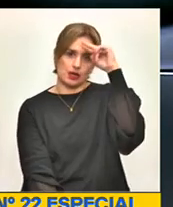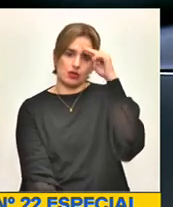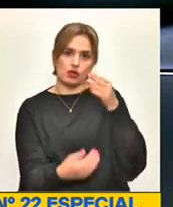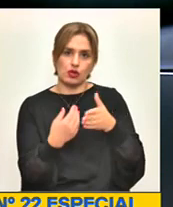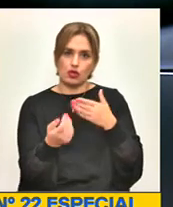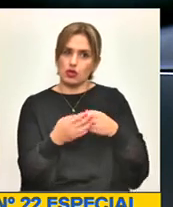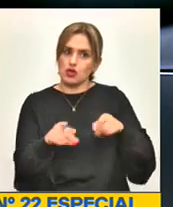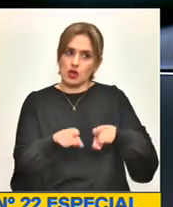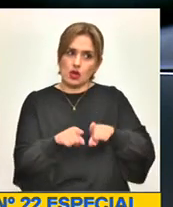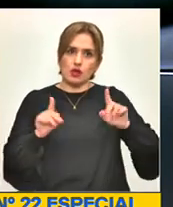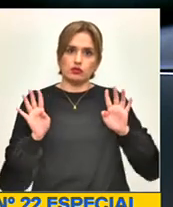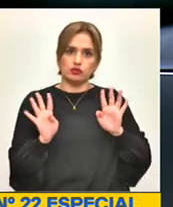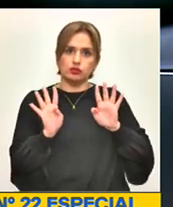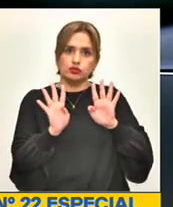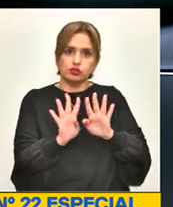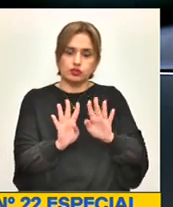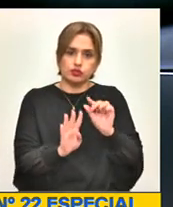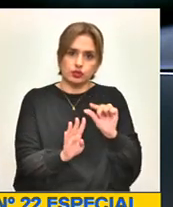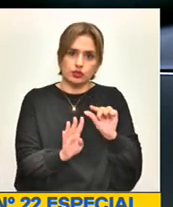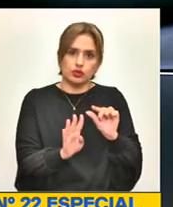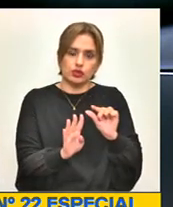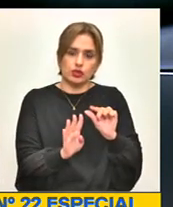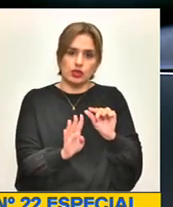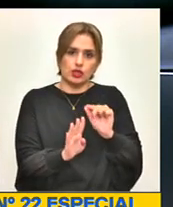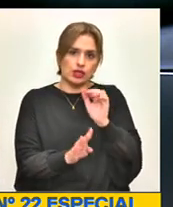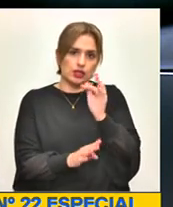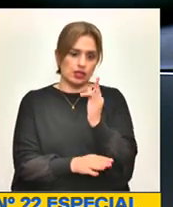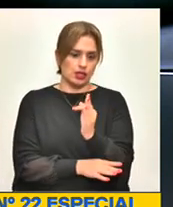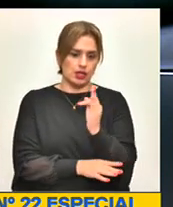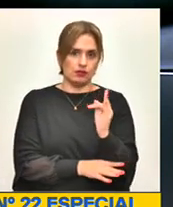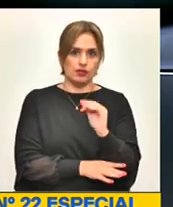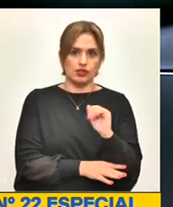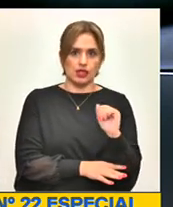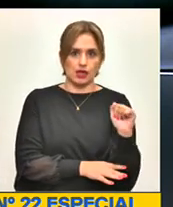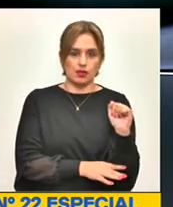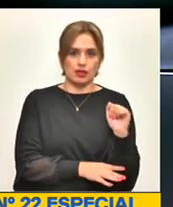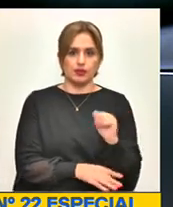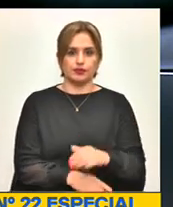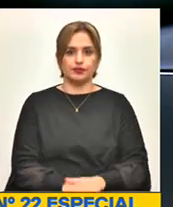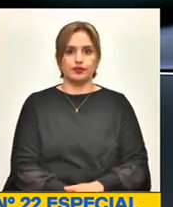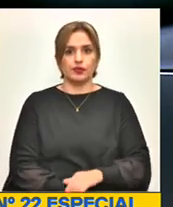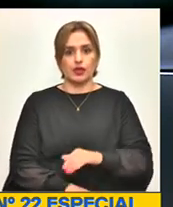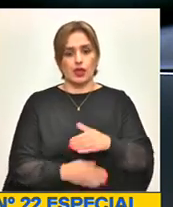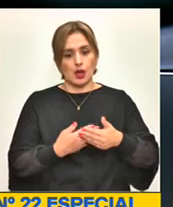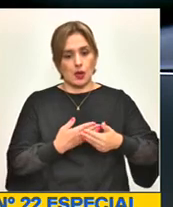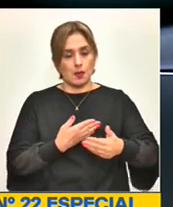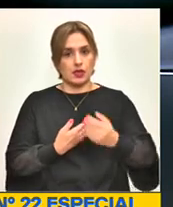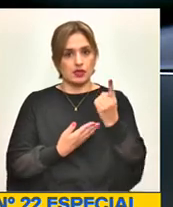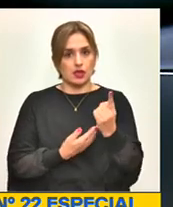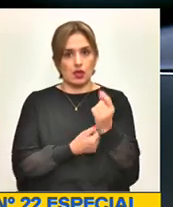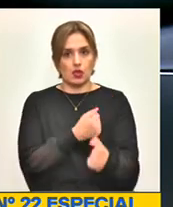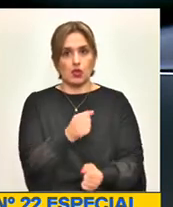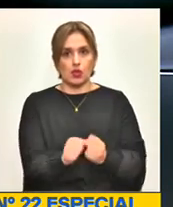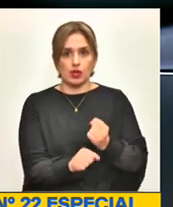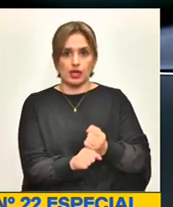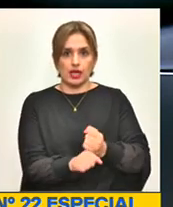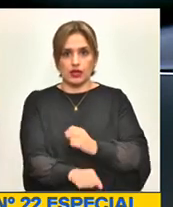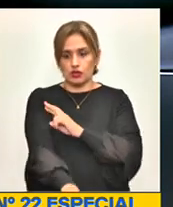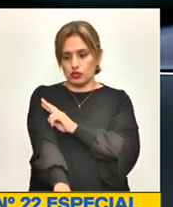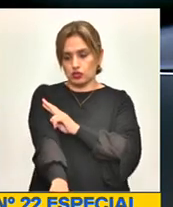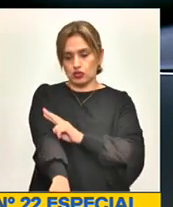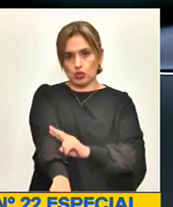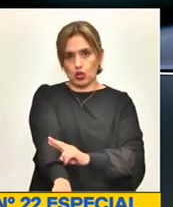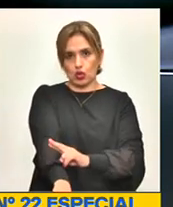despliegue parcial acotado de nuestras fuerzas armadas en el territorio luego un año de estado de excepción en esta Macro zona Sur